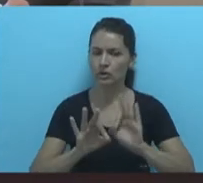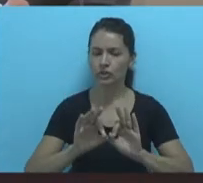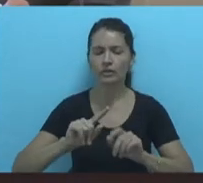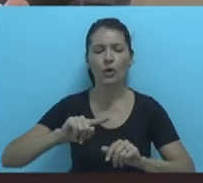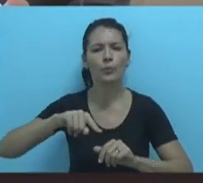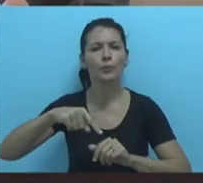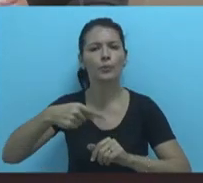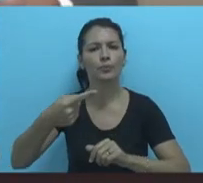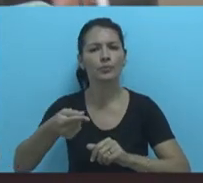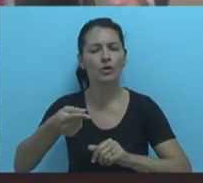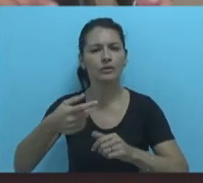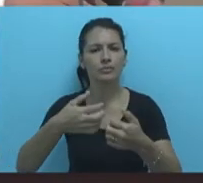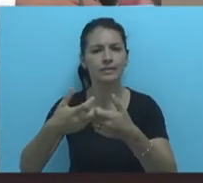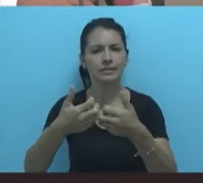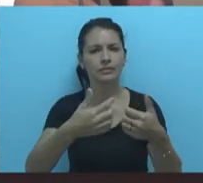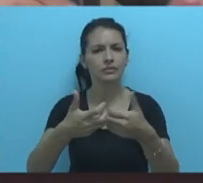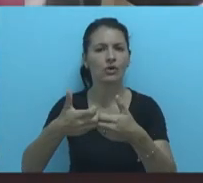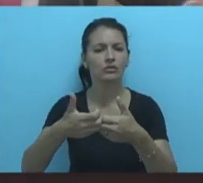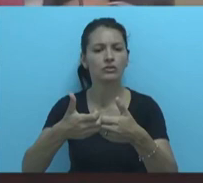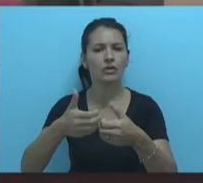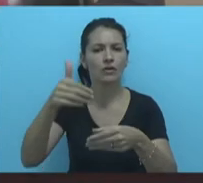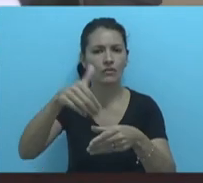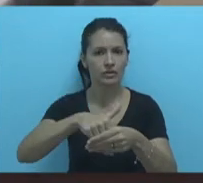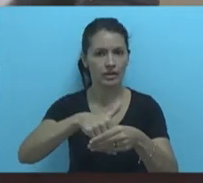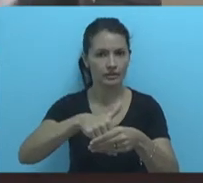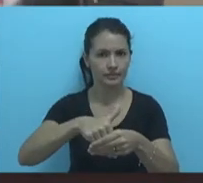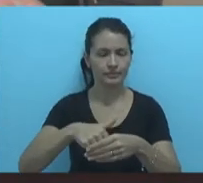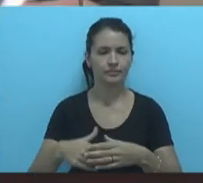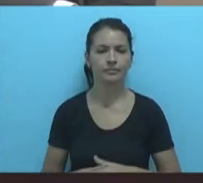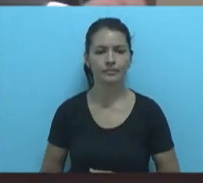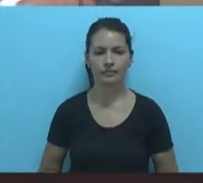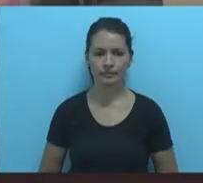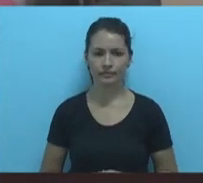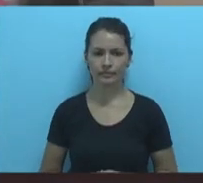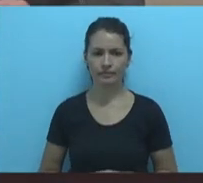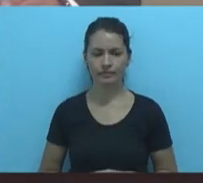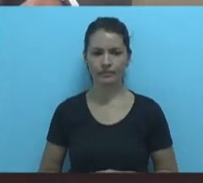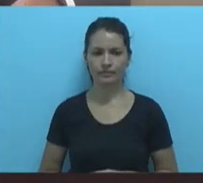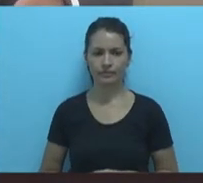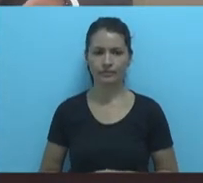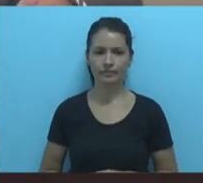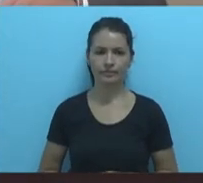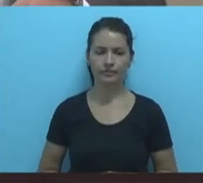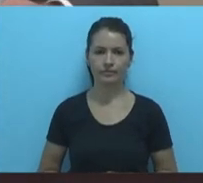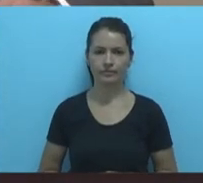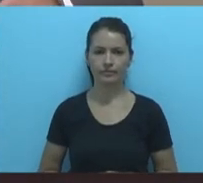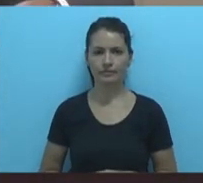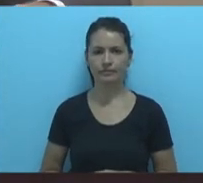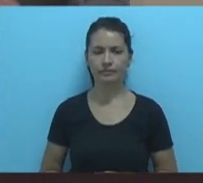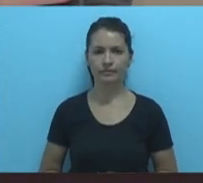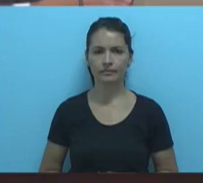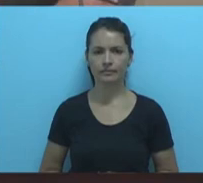acordadas para la sesión del día de la fecha y que cuentan con los correspondientes dictámenes de las comisiones a las que han